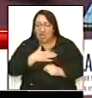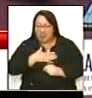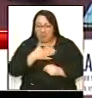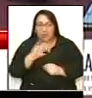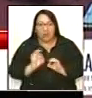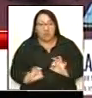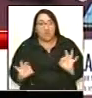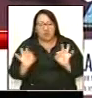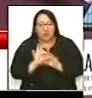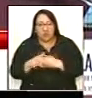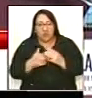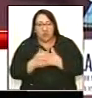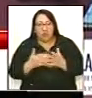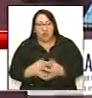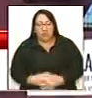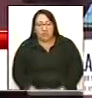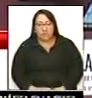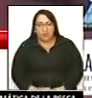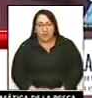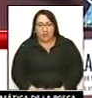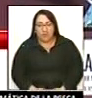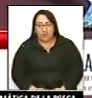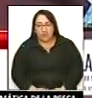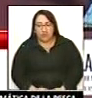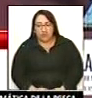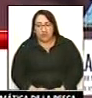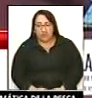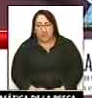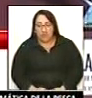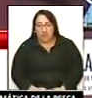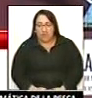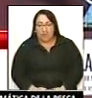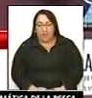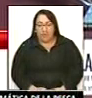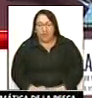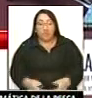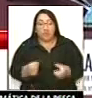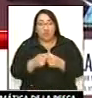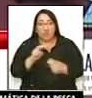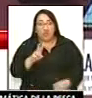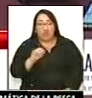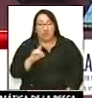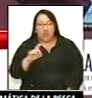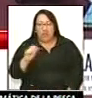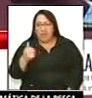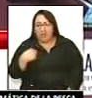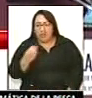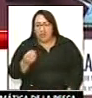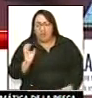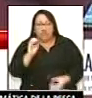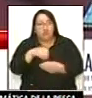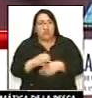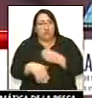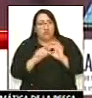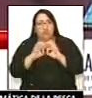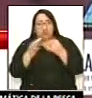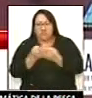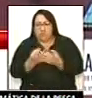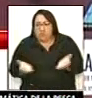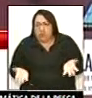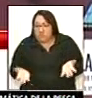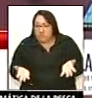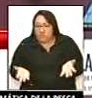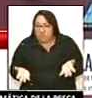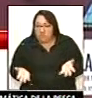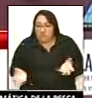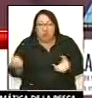intereses, porque una cosa es que el señor Gibrel Violeta tomó como ejemplo, tengo una situación, pero no tiene por qué involucrar a toda su familia, no tiene por qué